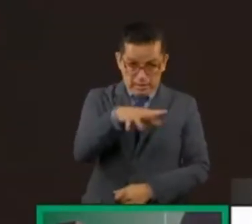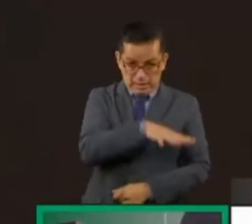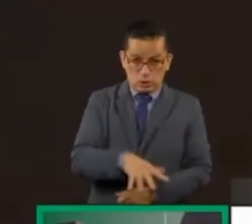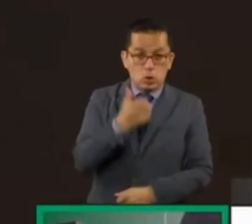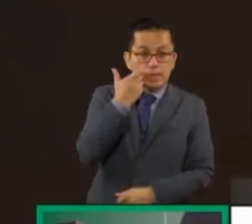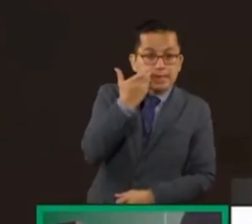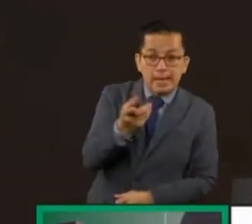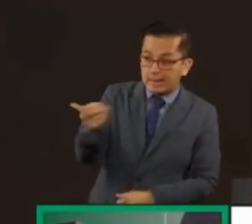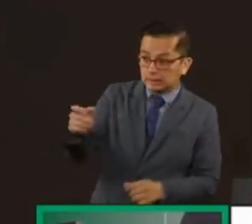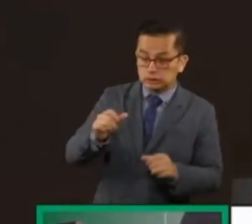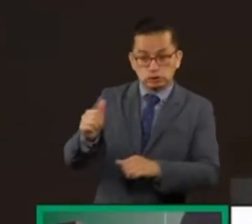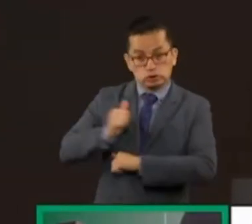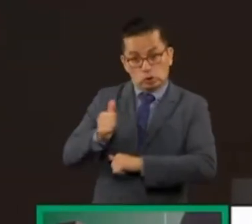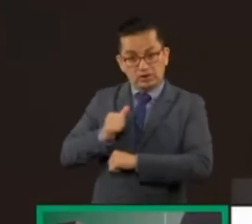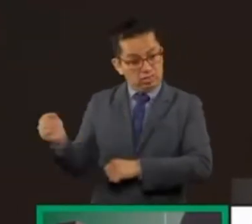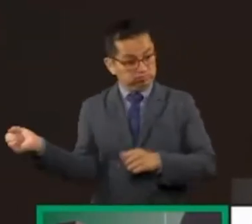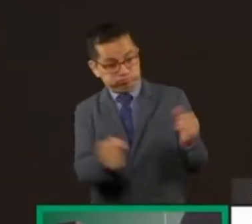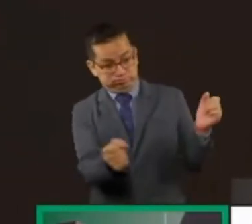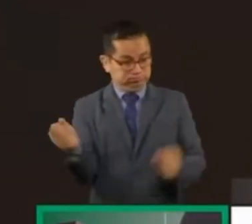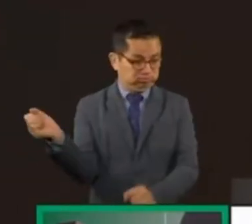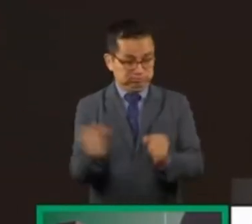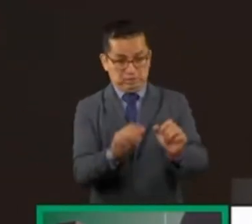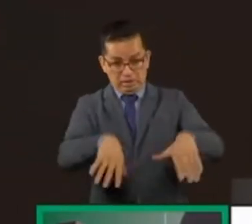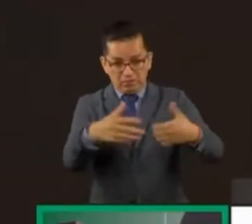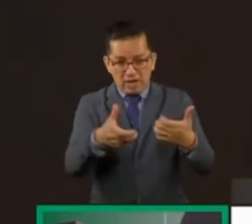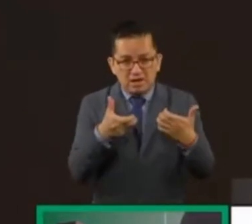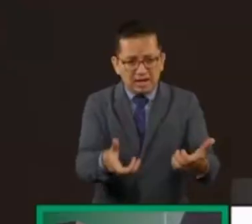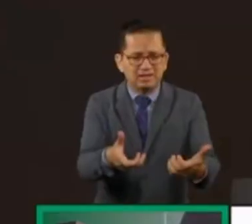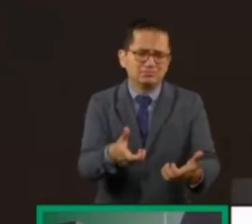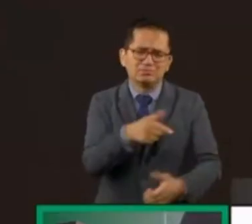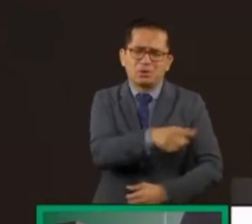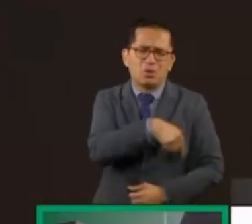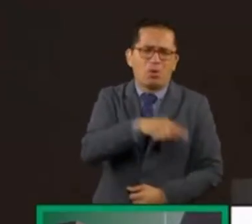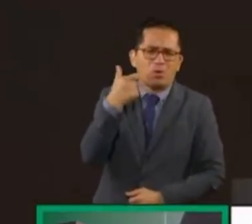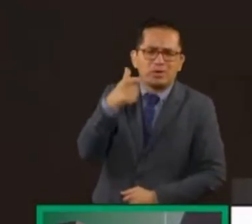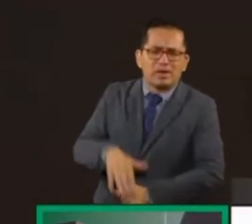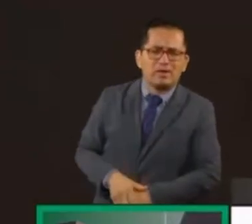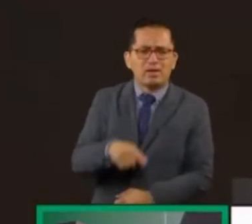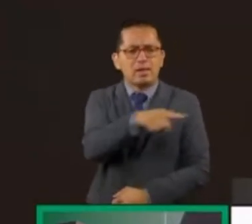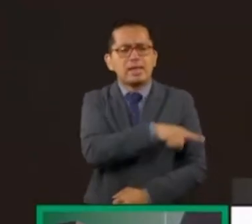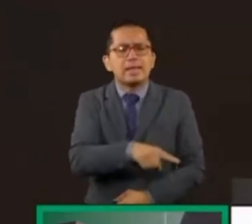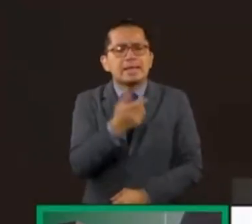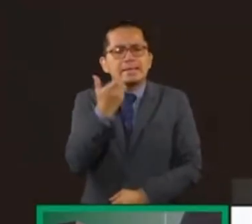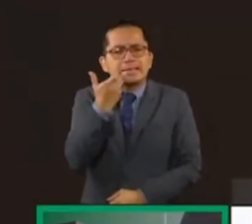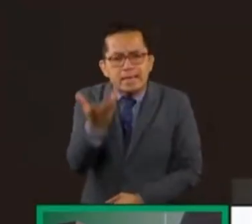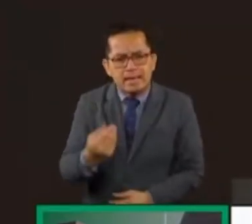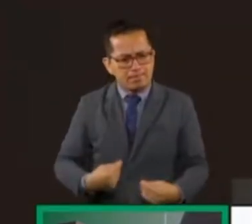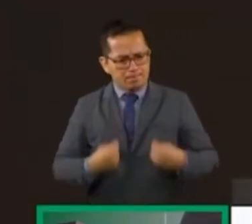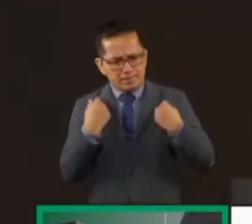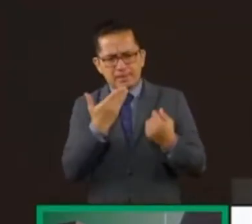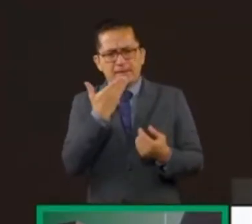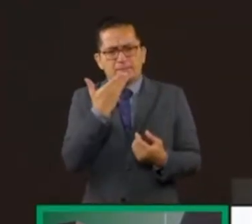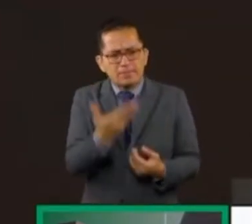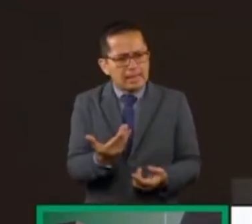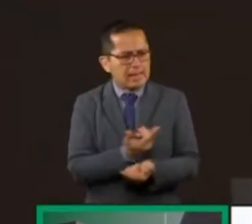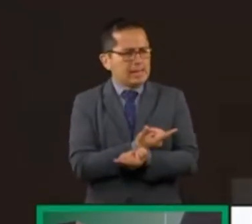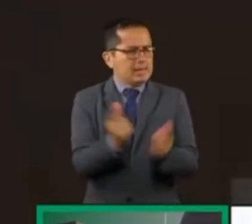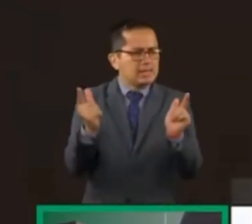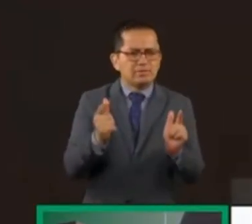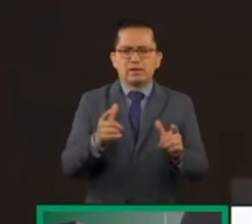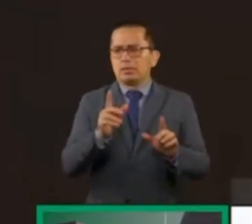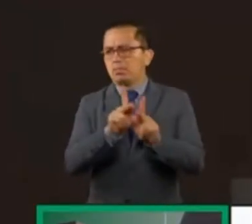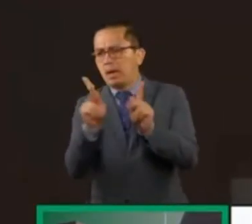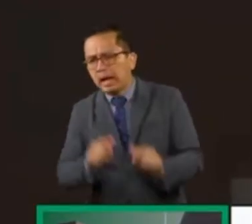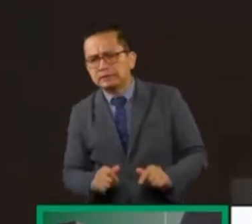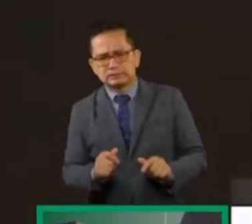México quiere vivir en paz, con libertad, con dignidad y sin miedo. Por eso, la bancada naranja votará